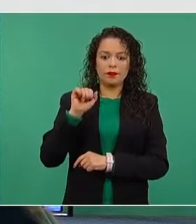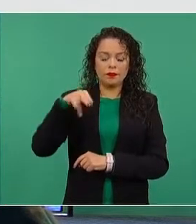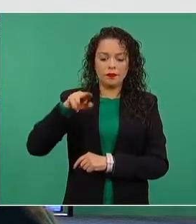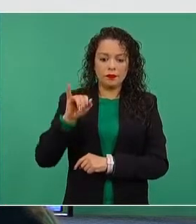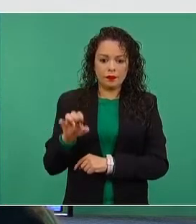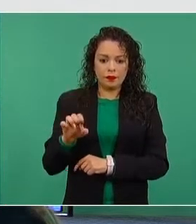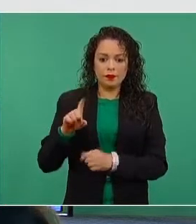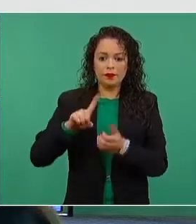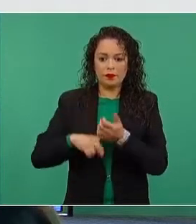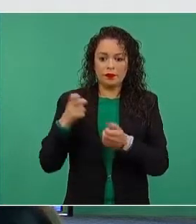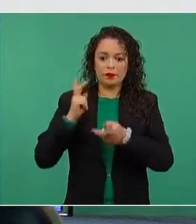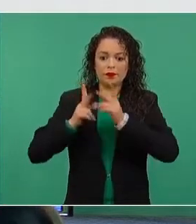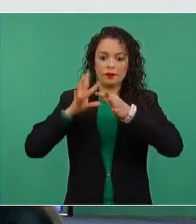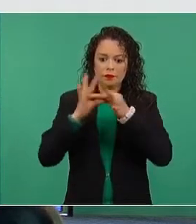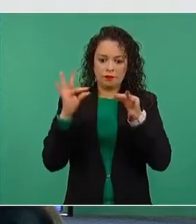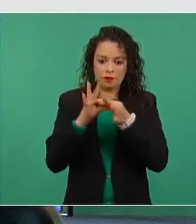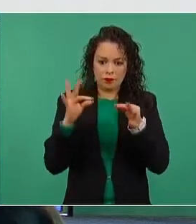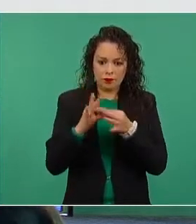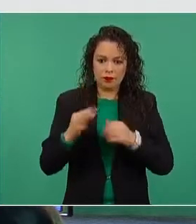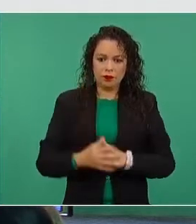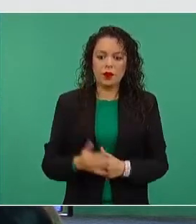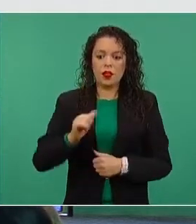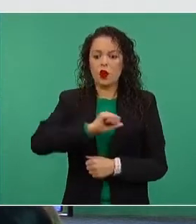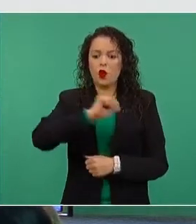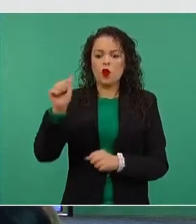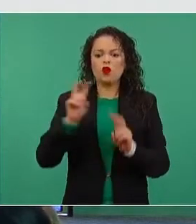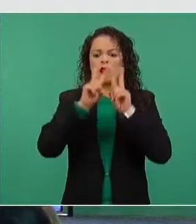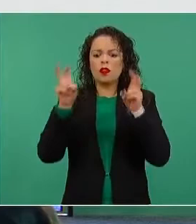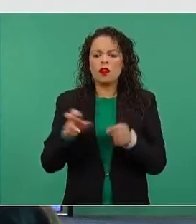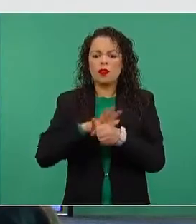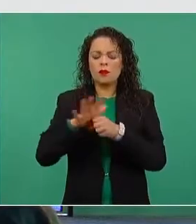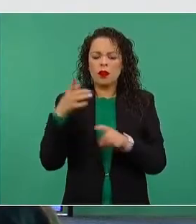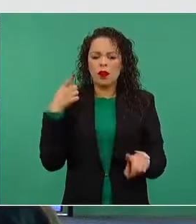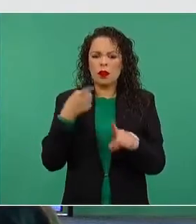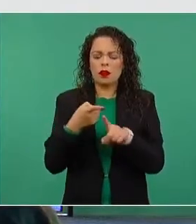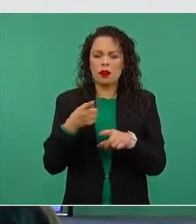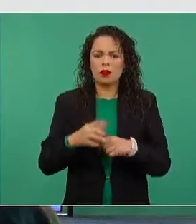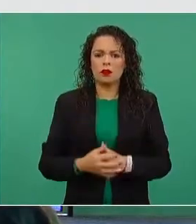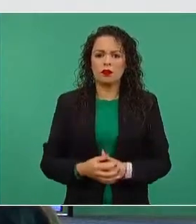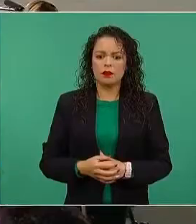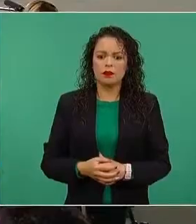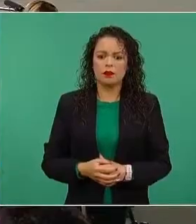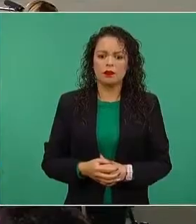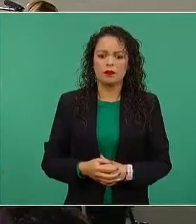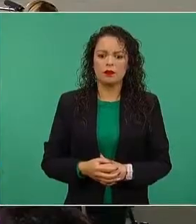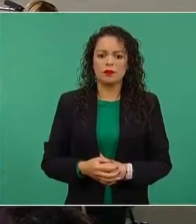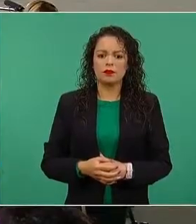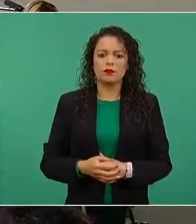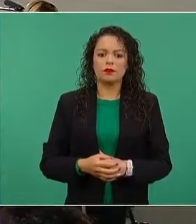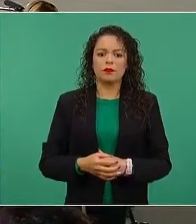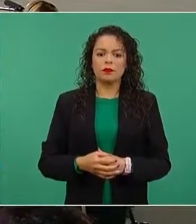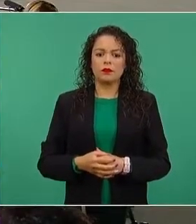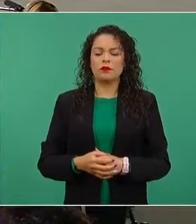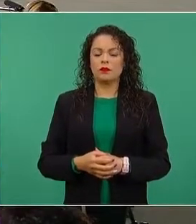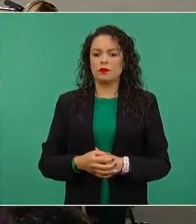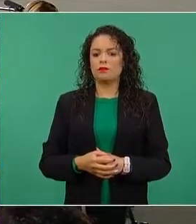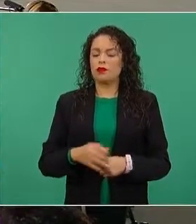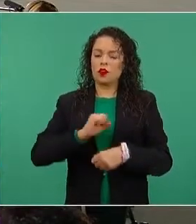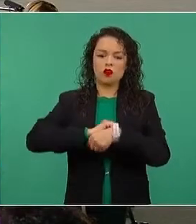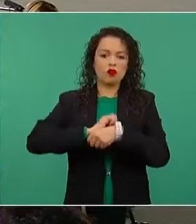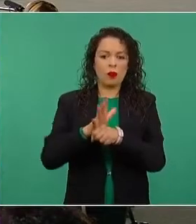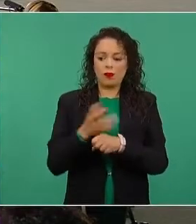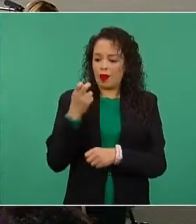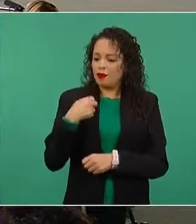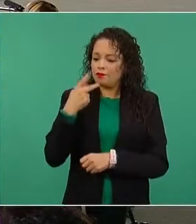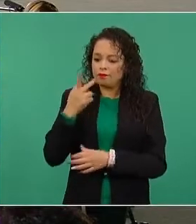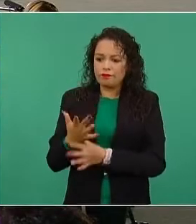Trudeau, y también vamos a tratar de afinar nuestras posiciones respecto al COVID-19 y el futuro del que estoy